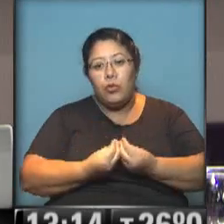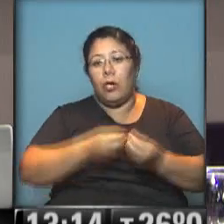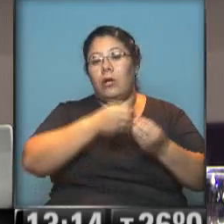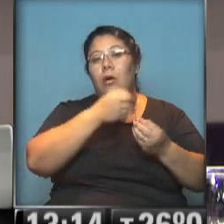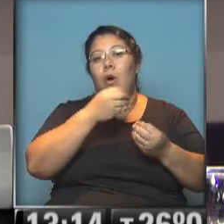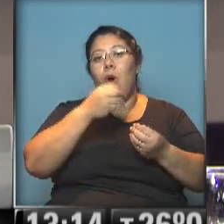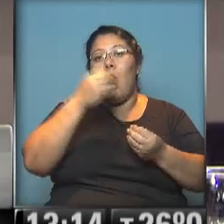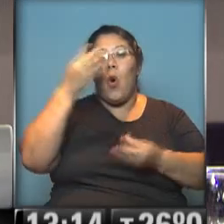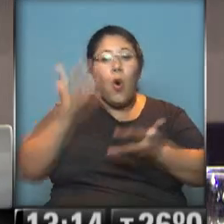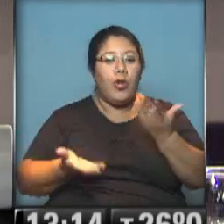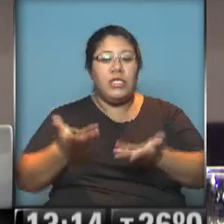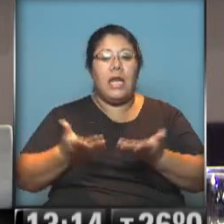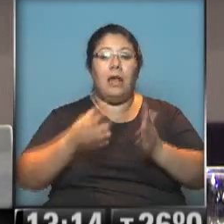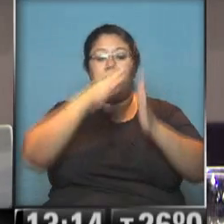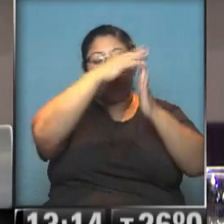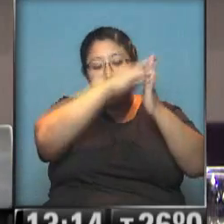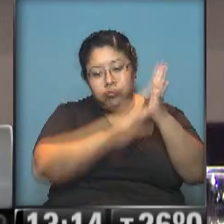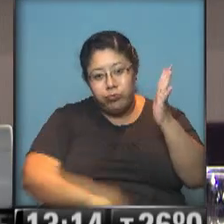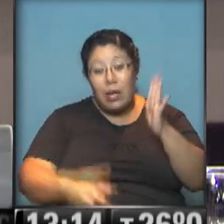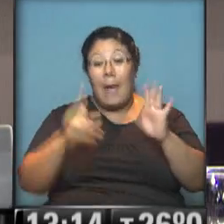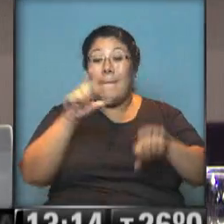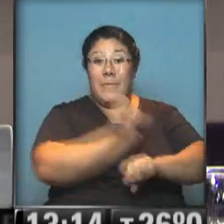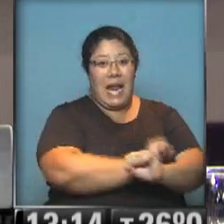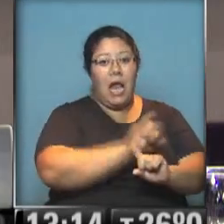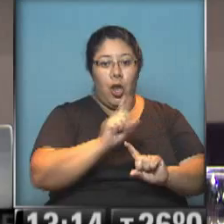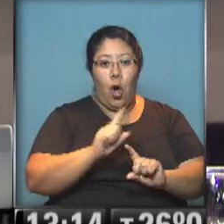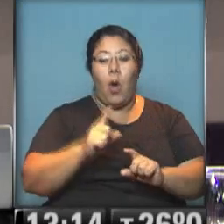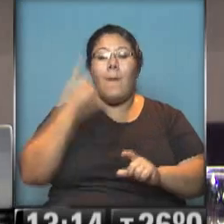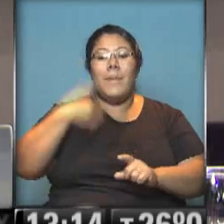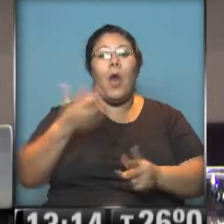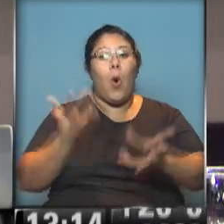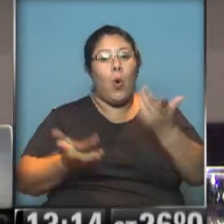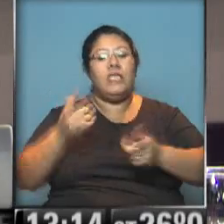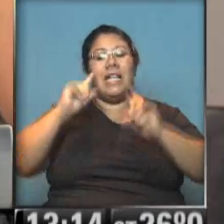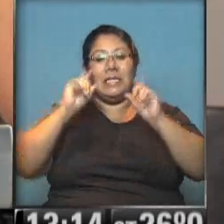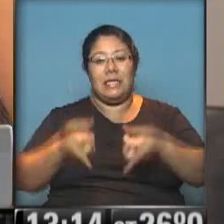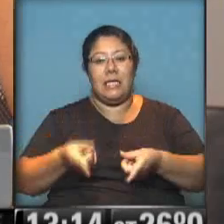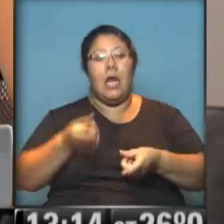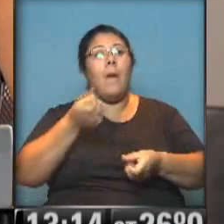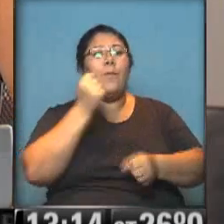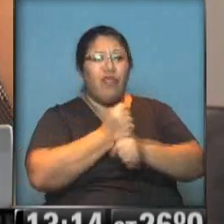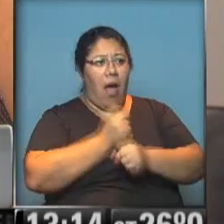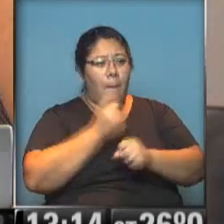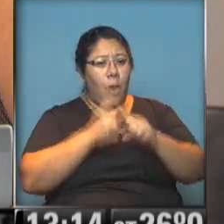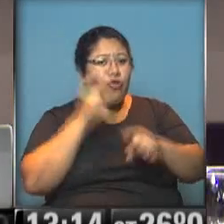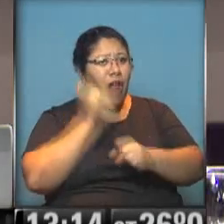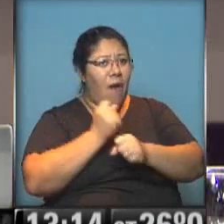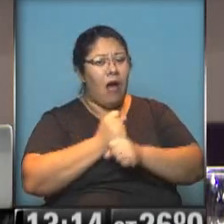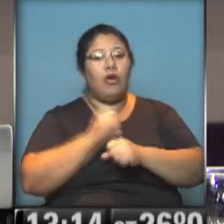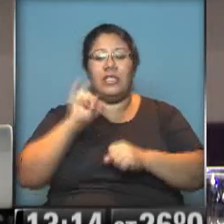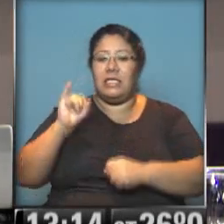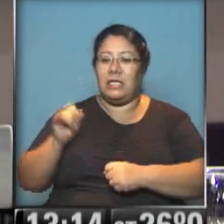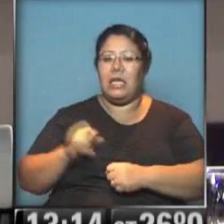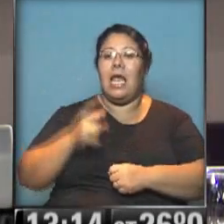enorme no es un prontuario penal pero judicialmente sí por favor abajo judicial es la persona que le impidió a